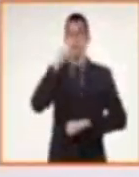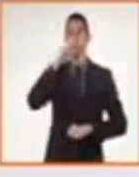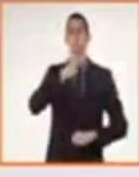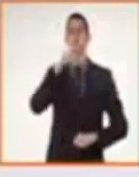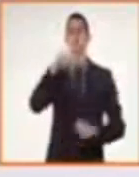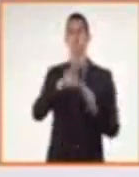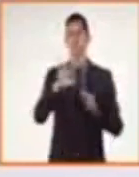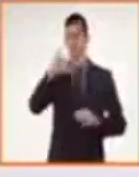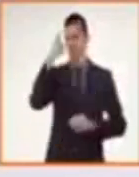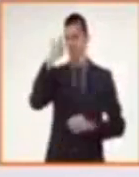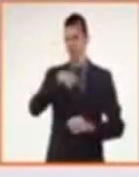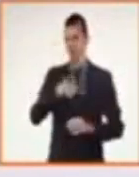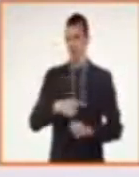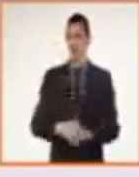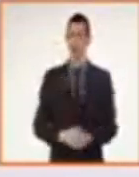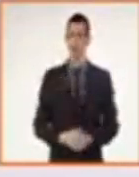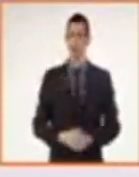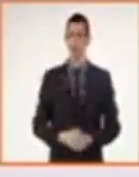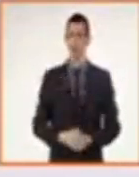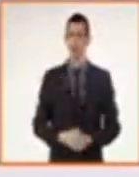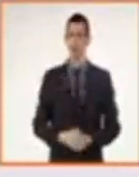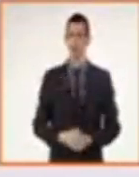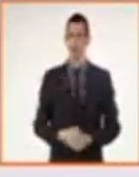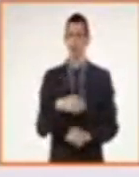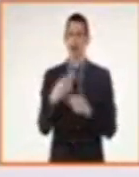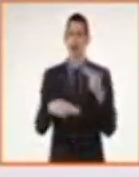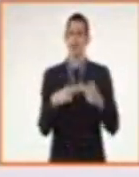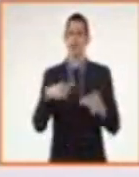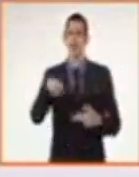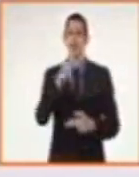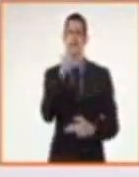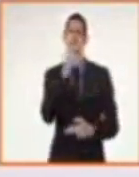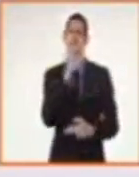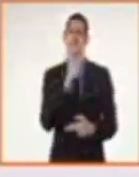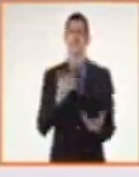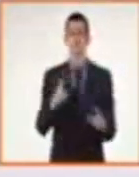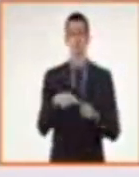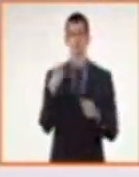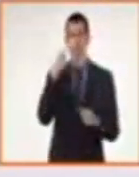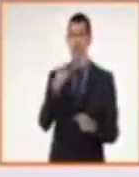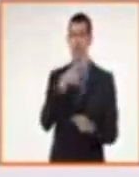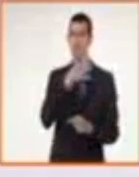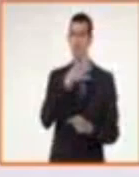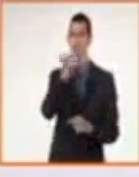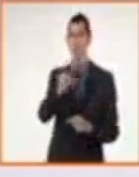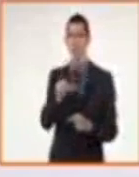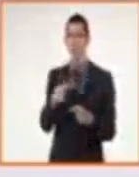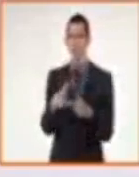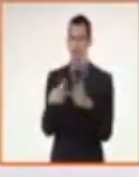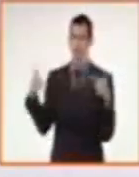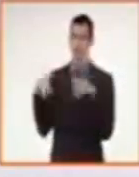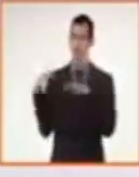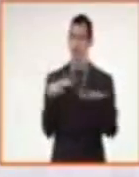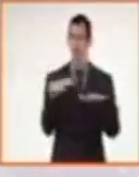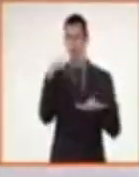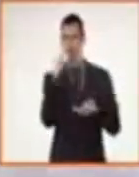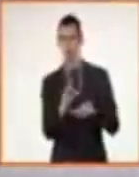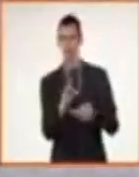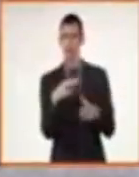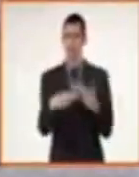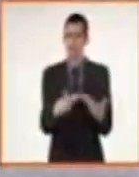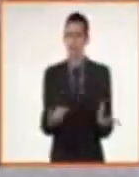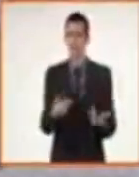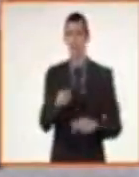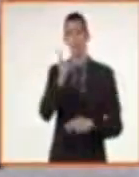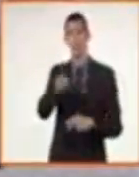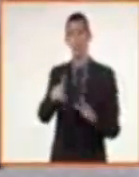lo resolvieron de una manera muy fácil. El voto es obligatorio. En Europa hay unos 5 o 6 países, tengo los datos por ahí, está Luxemburgo,